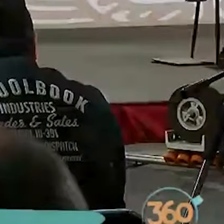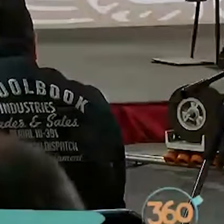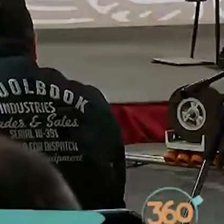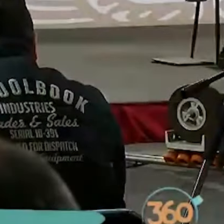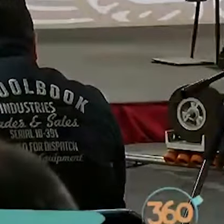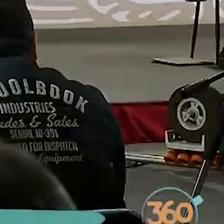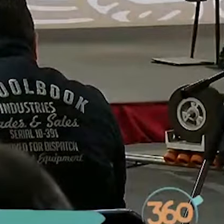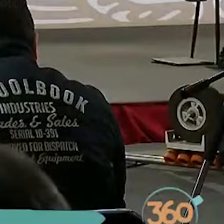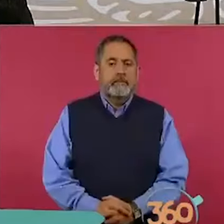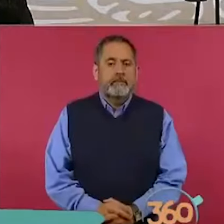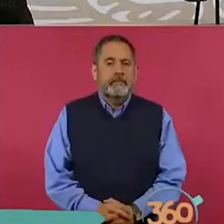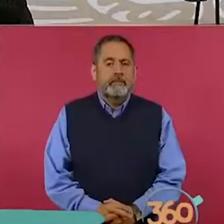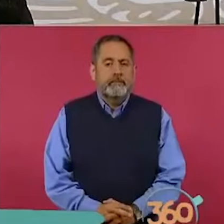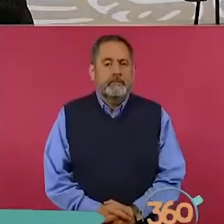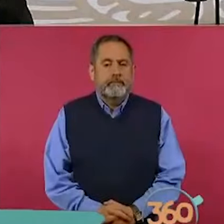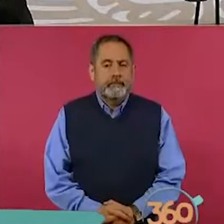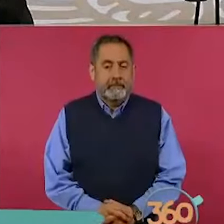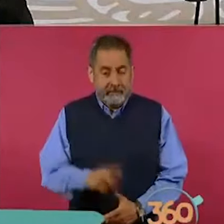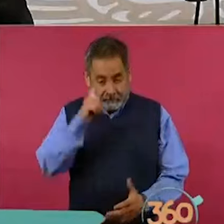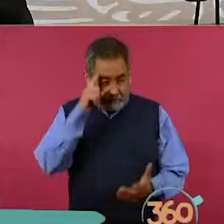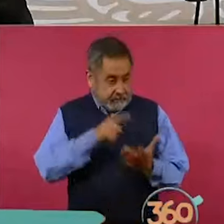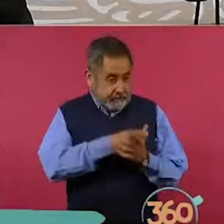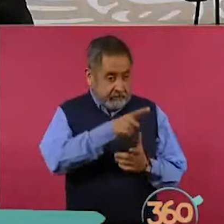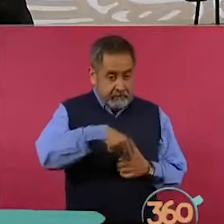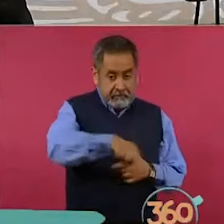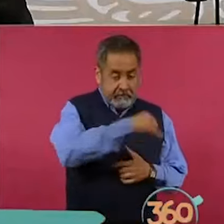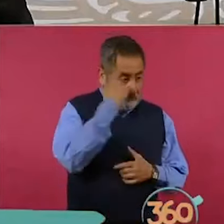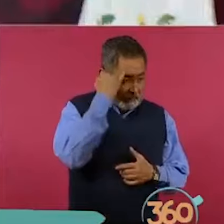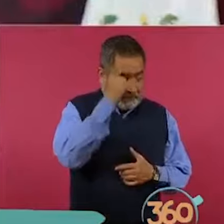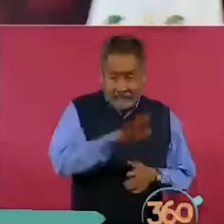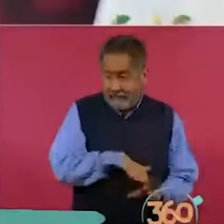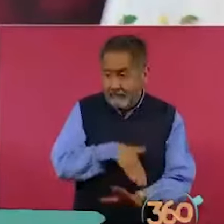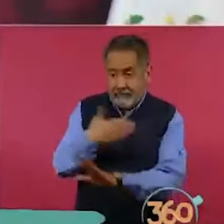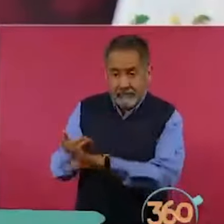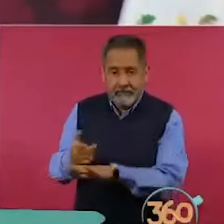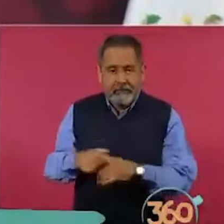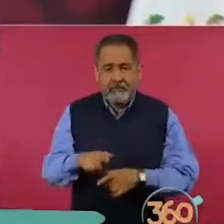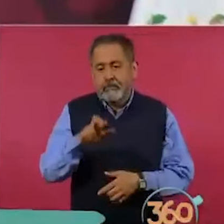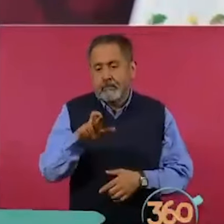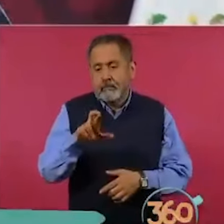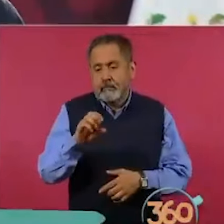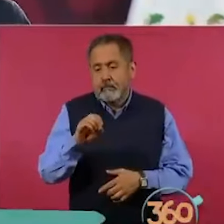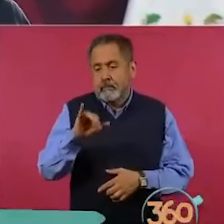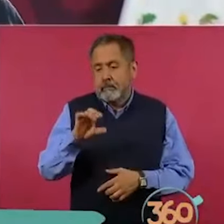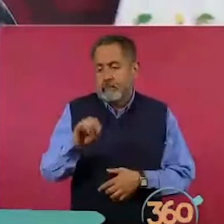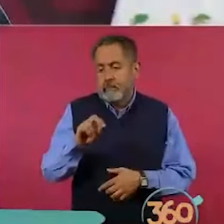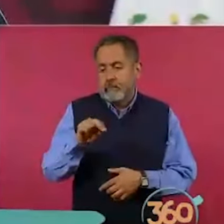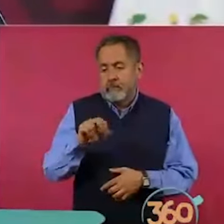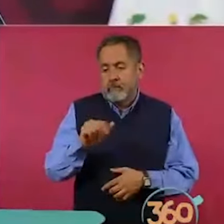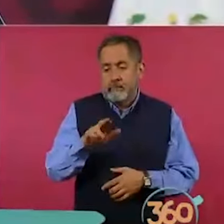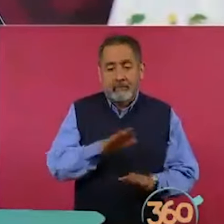nale la hayan hecho de de